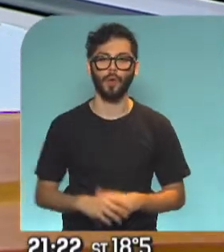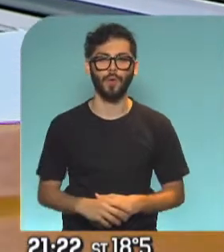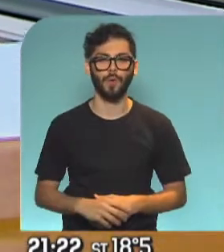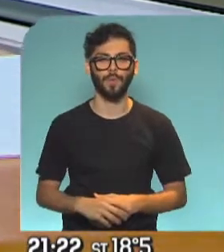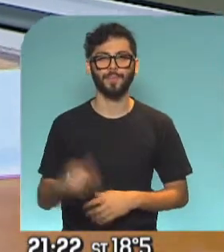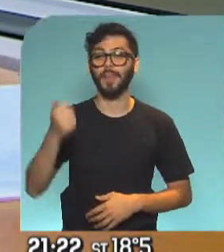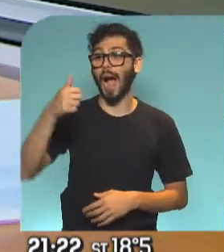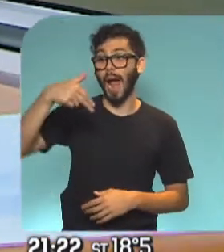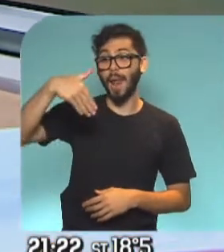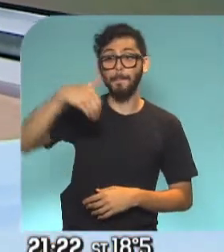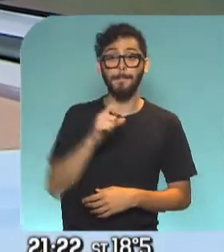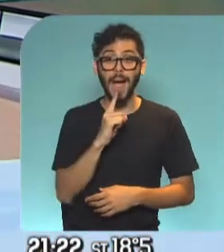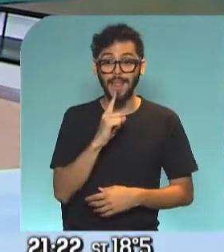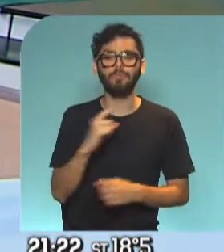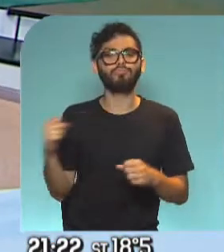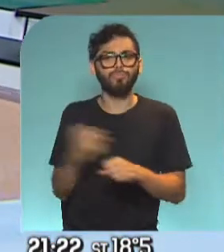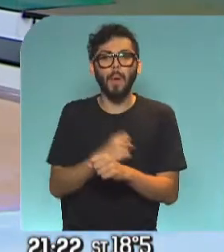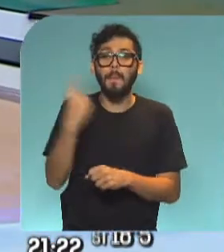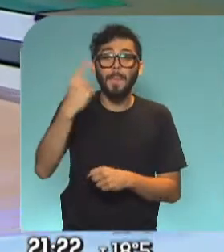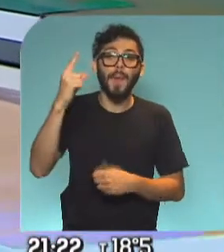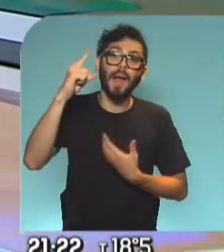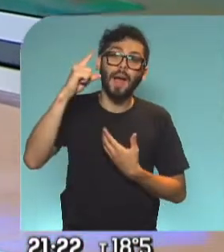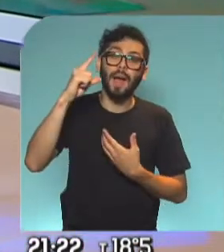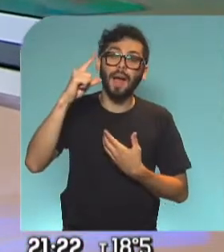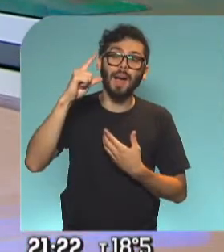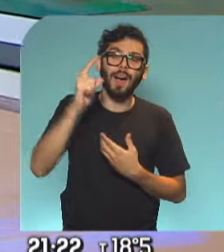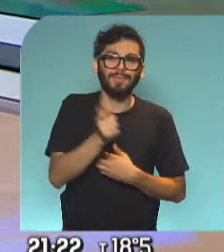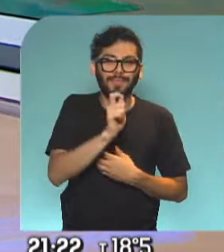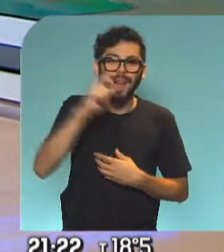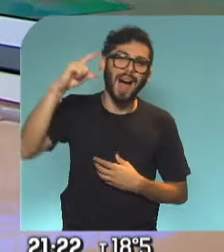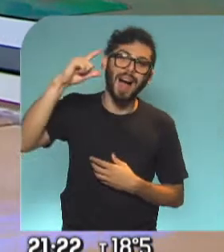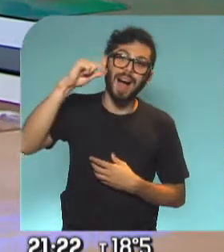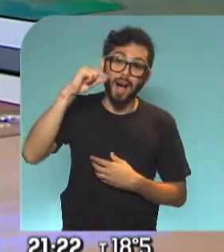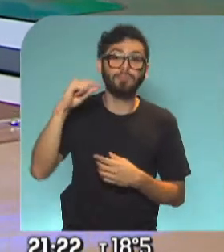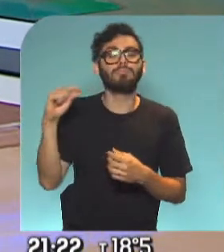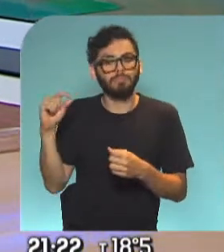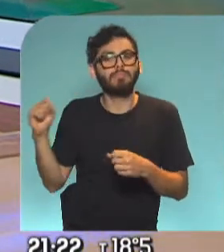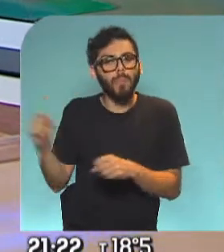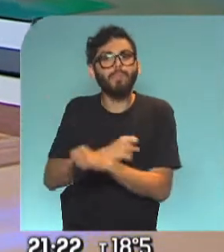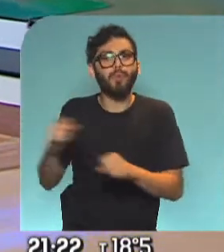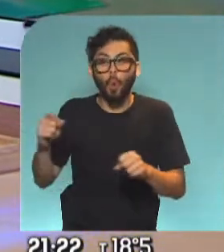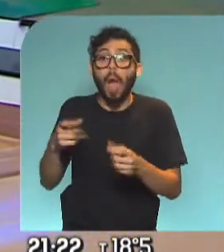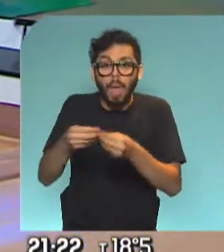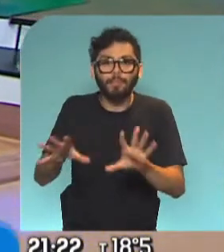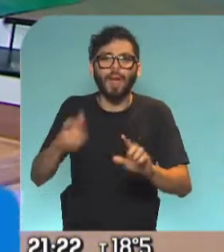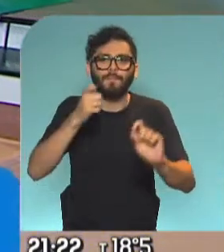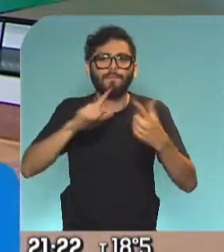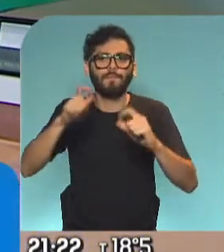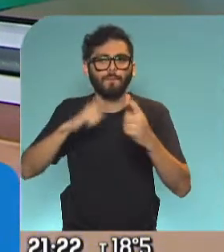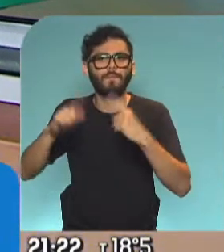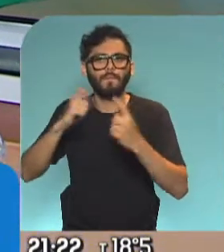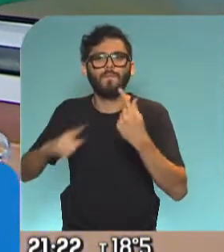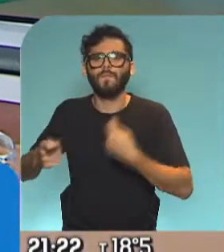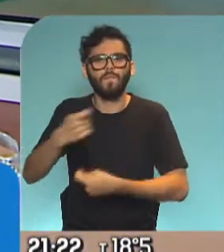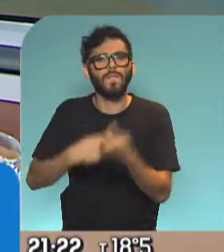La ANMATA aprobó el primer aceite de cannabis y que será puesto al mercado. Se trata de un producto